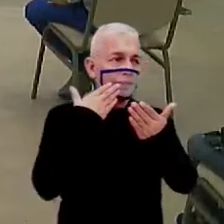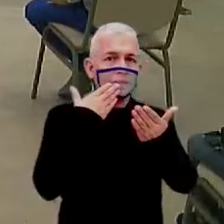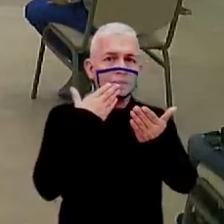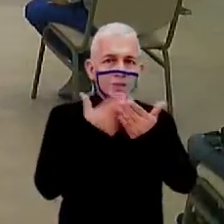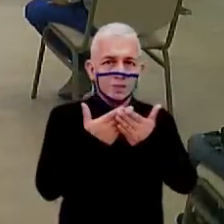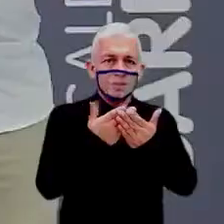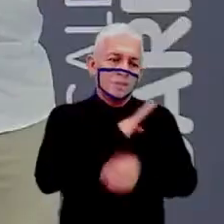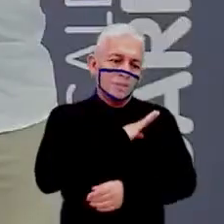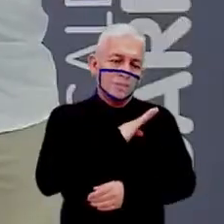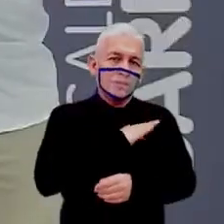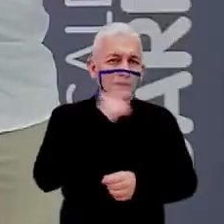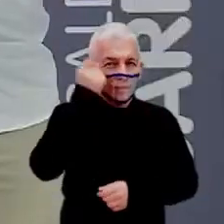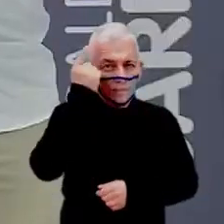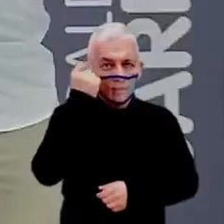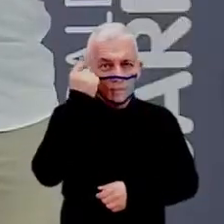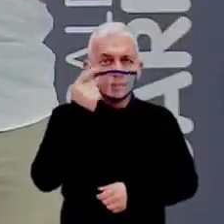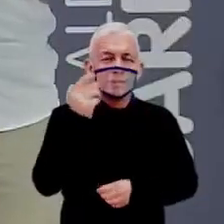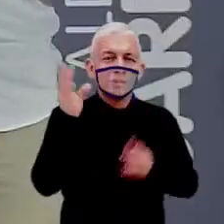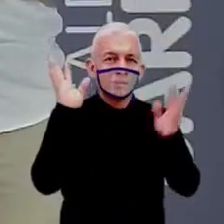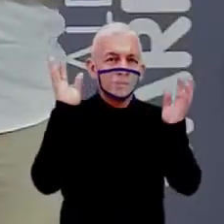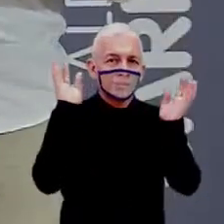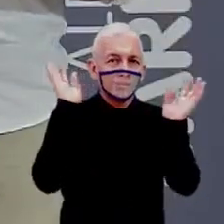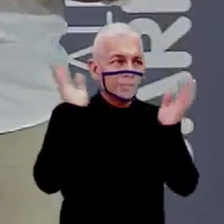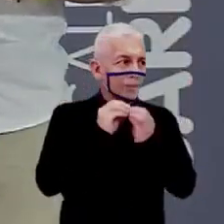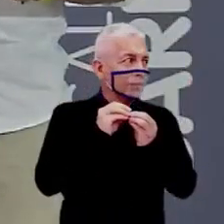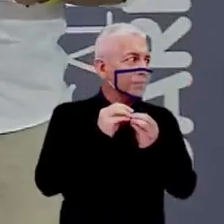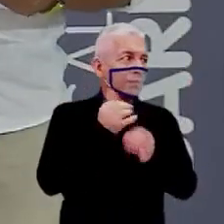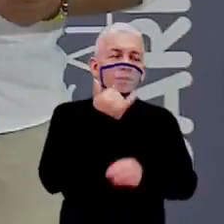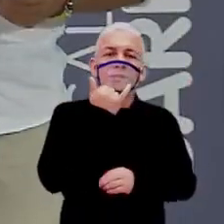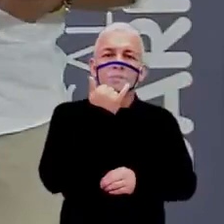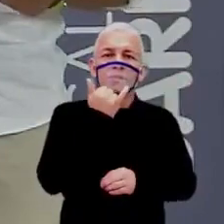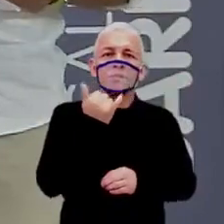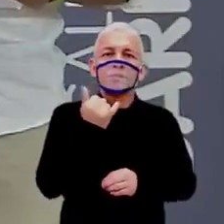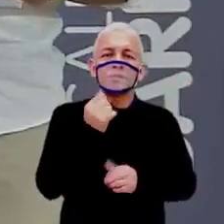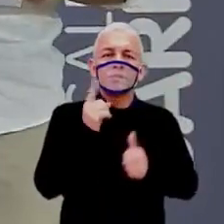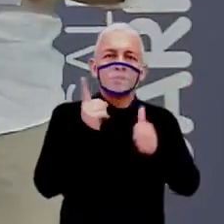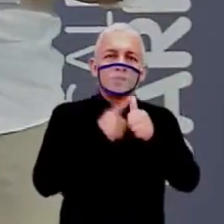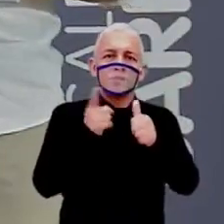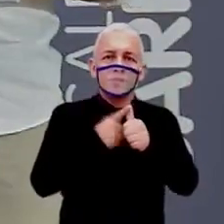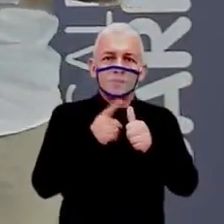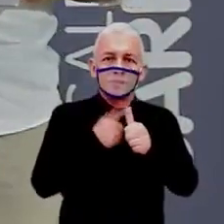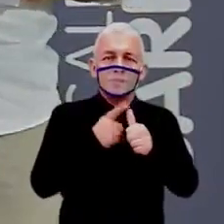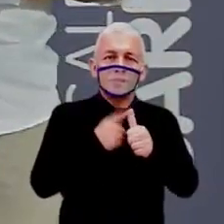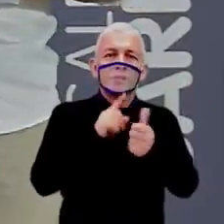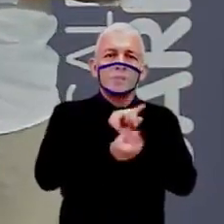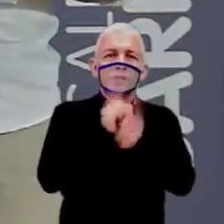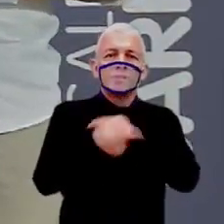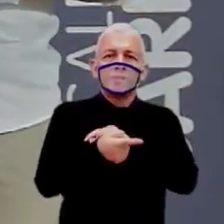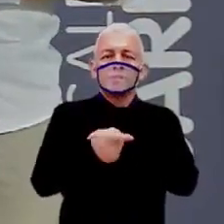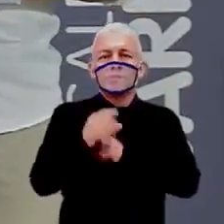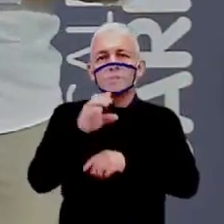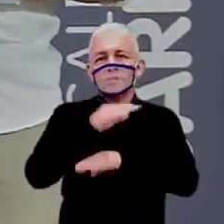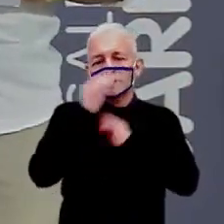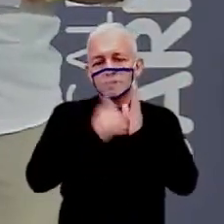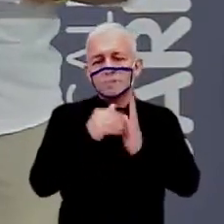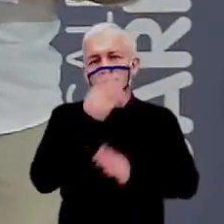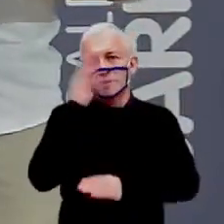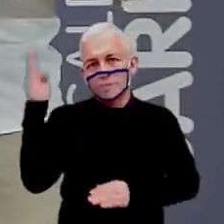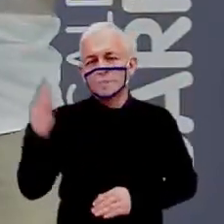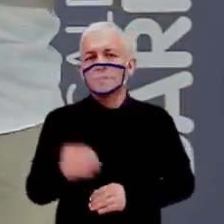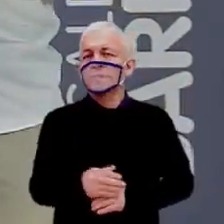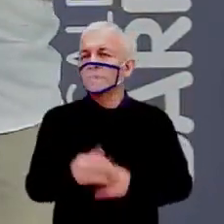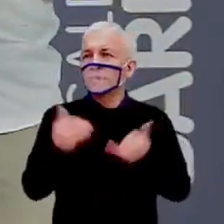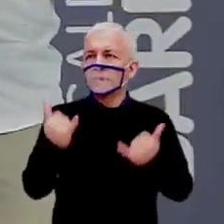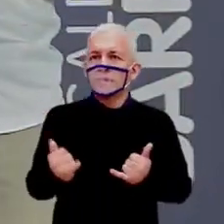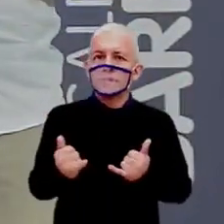Al alcalde por ayudarnos a entender mucho más este tema, lo que va a pasar, el primer paso para esta gran transformación del centro de Barranquilla. Y